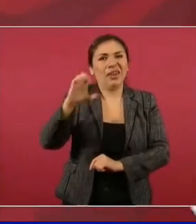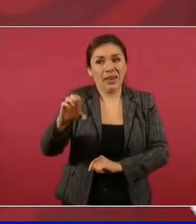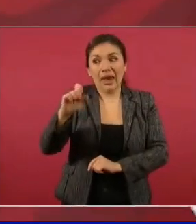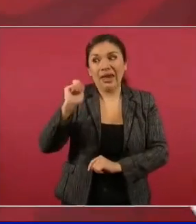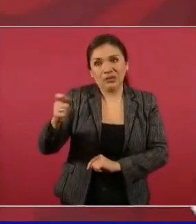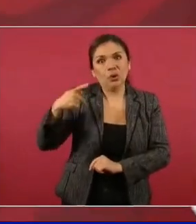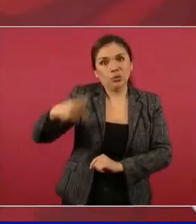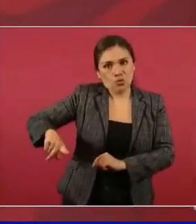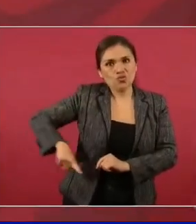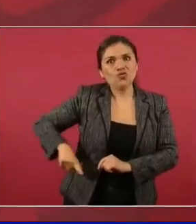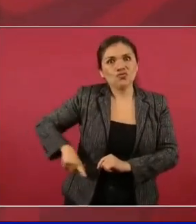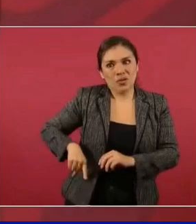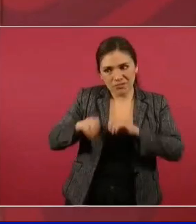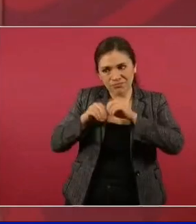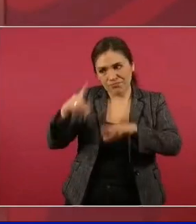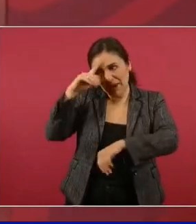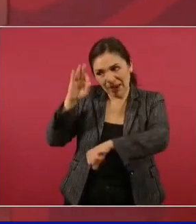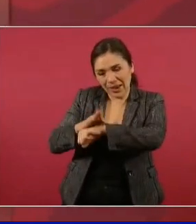pública.